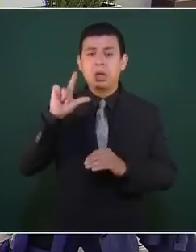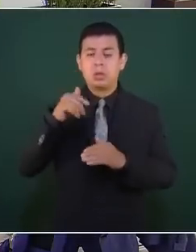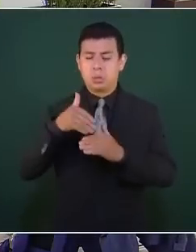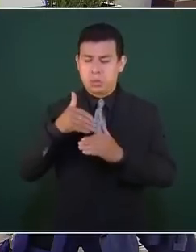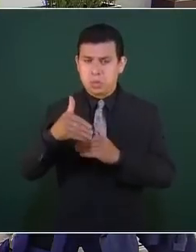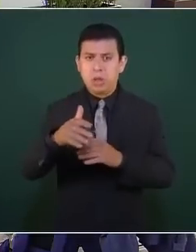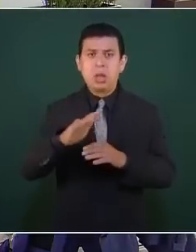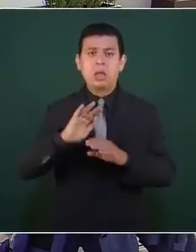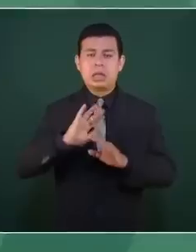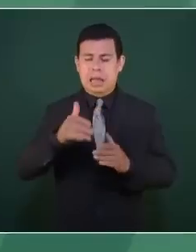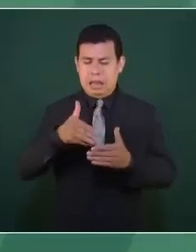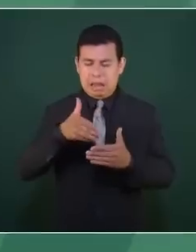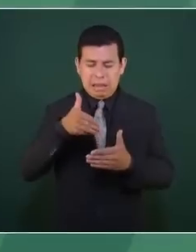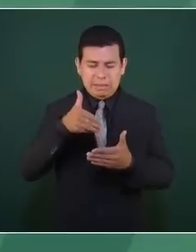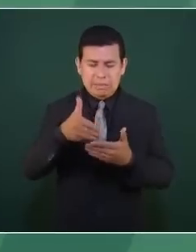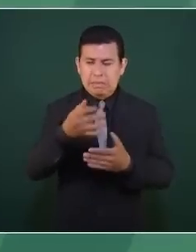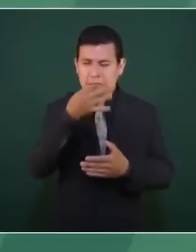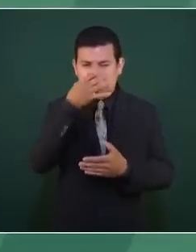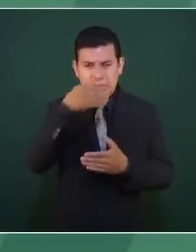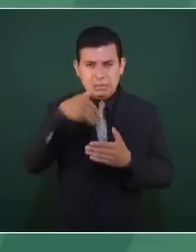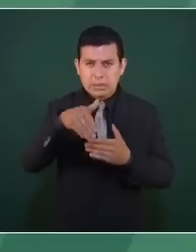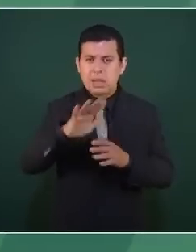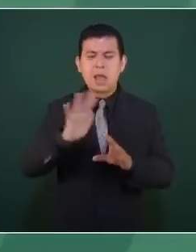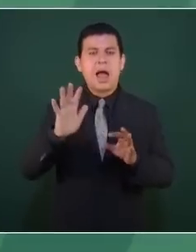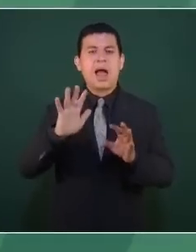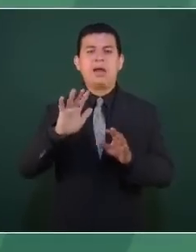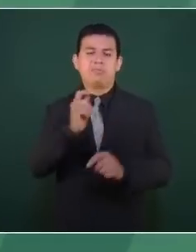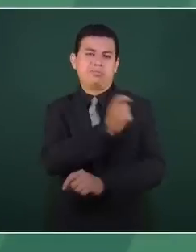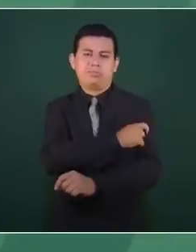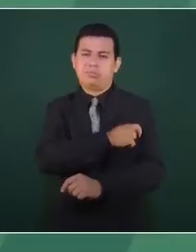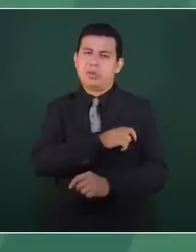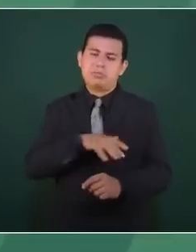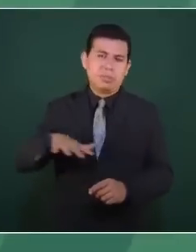terminó de vacunar